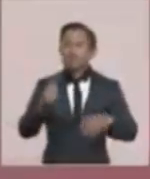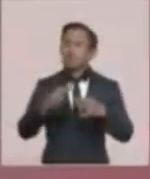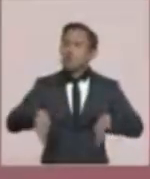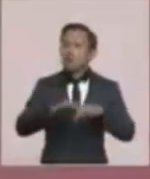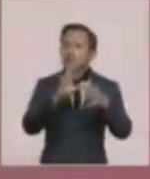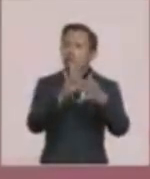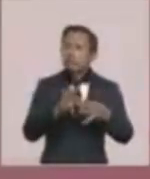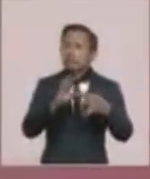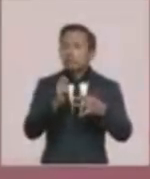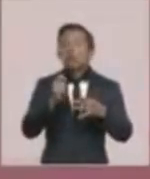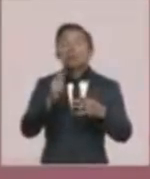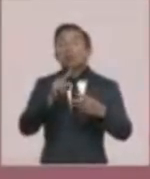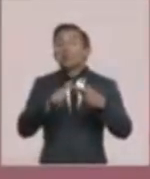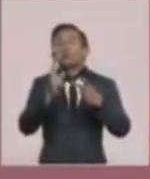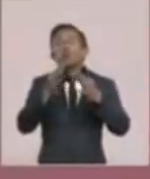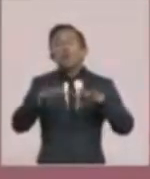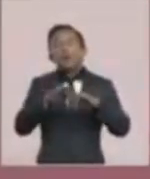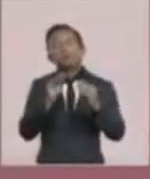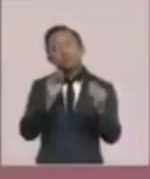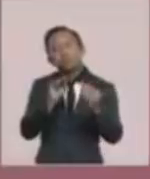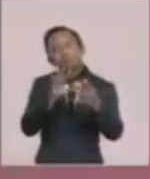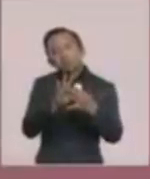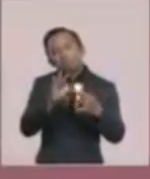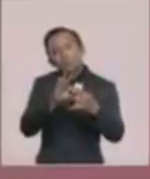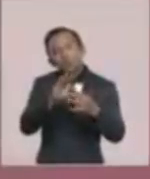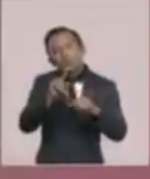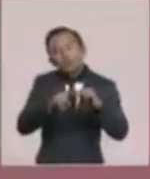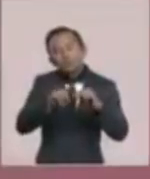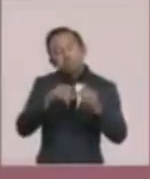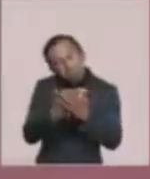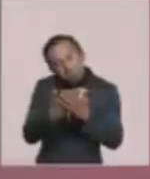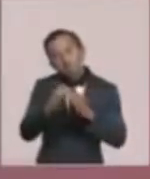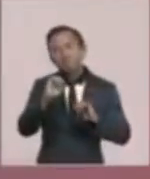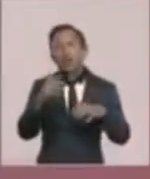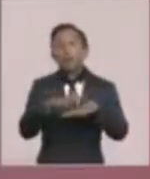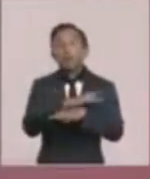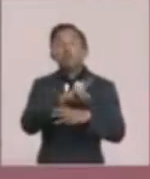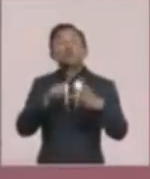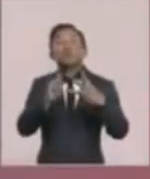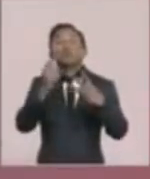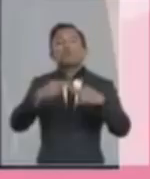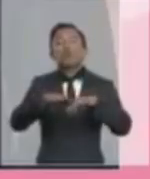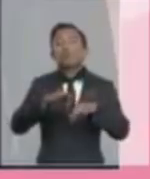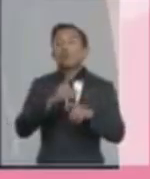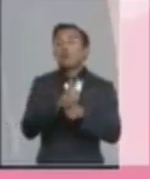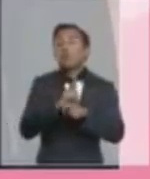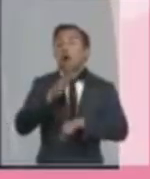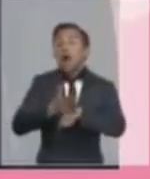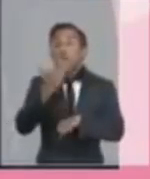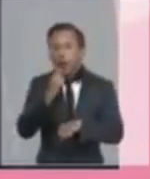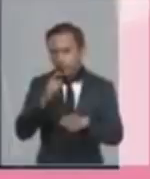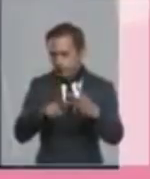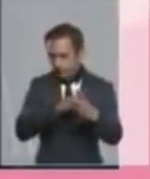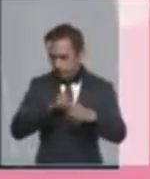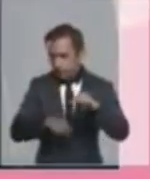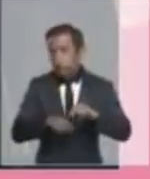disuasión, pero la parte más importante es combatir la impunidad. ¿Cuál es su posición acerca de la Ley de Seguridad Interior, candidato?